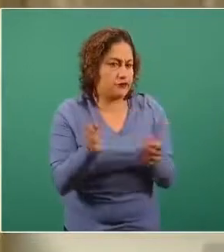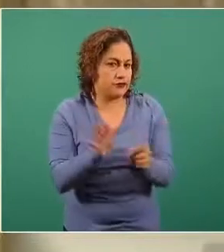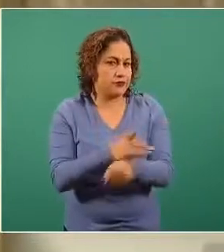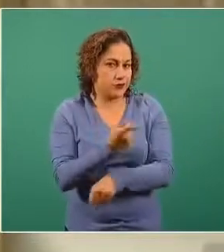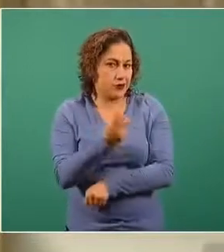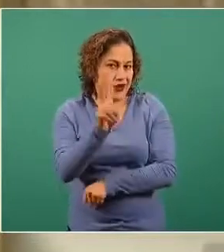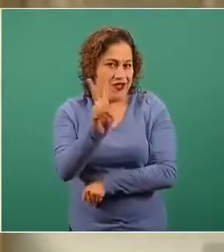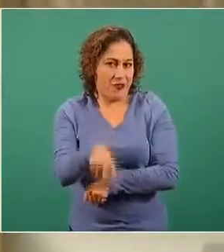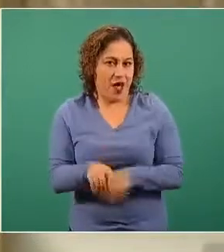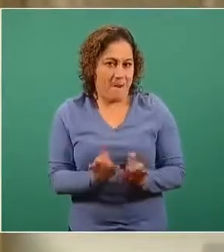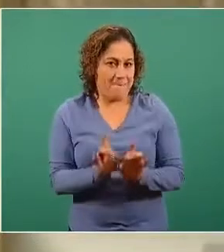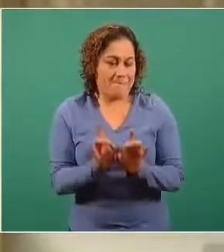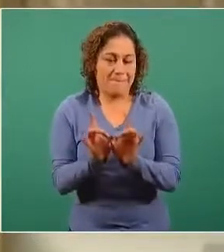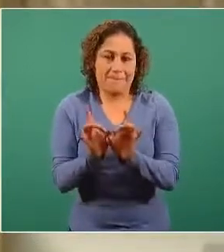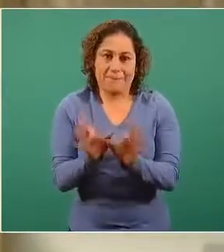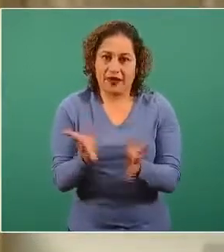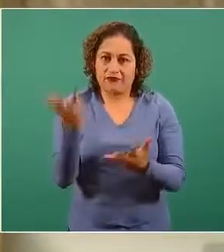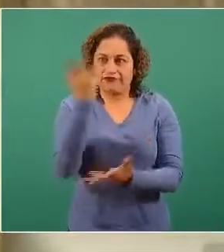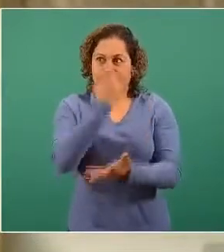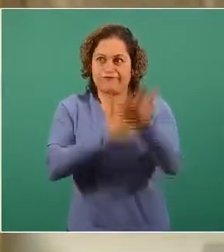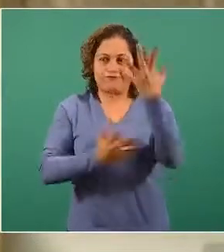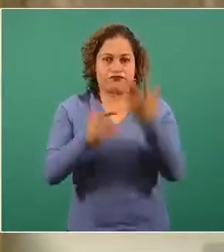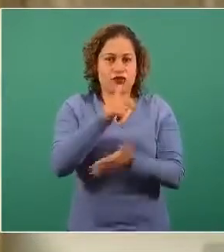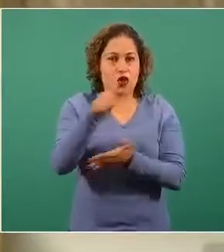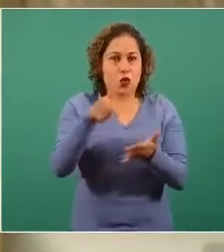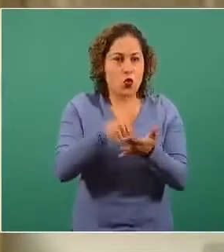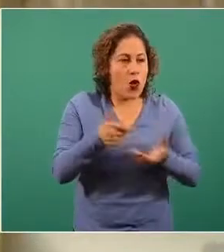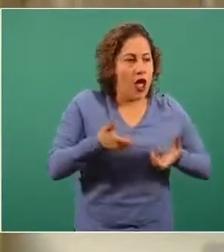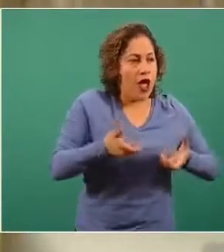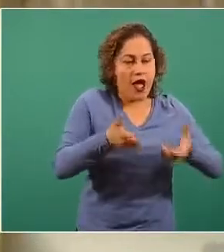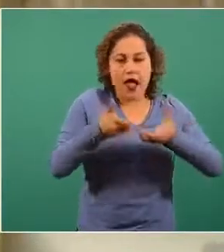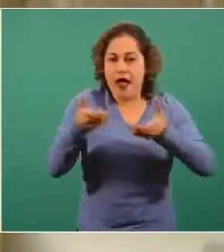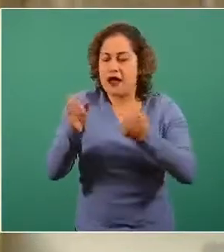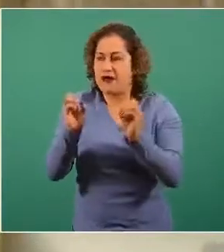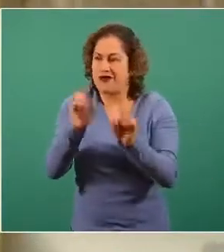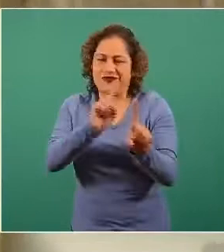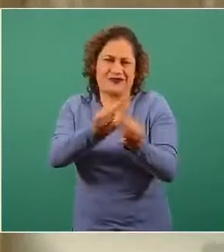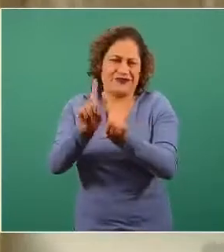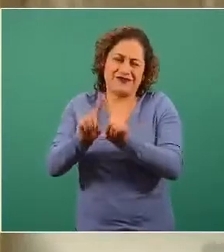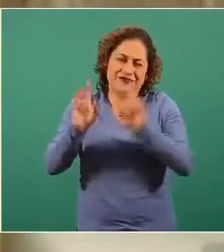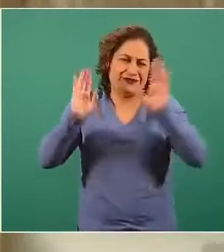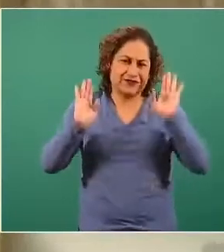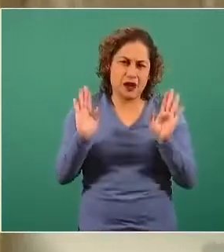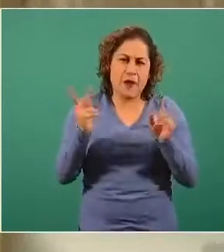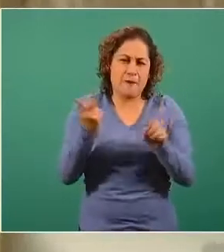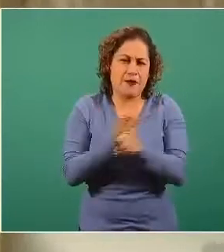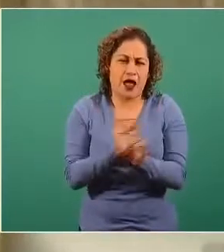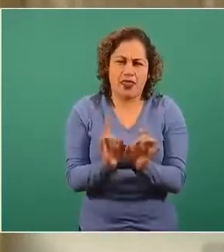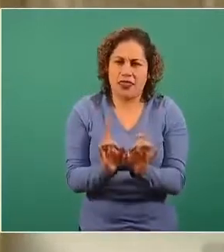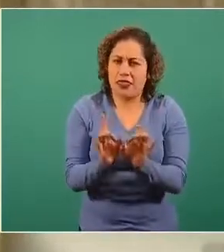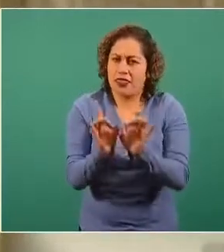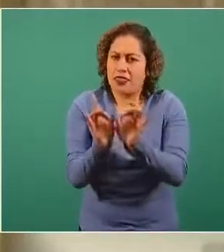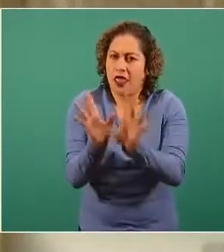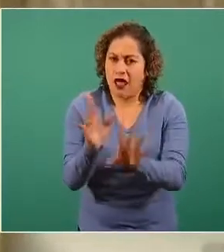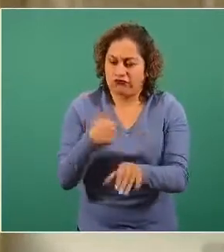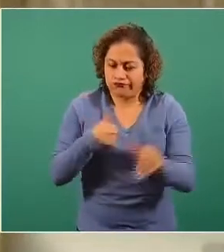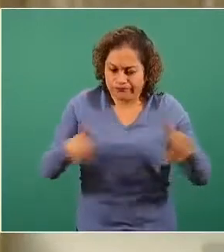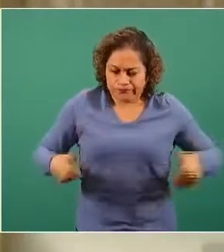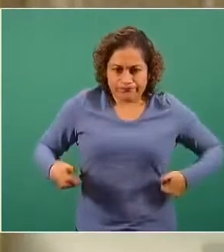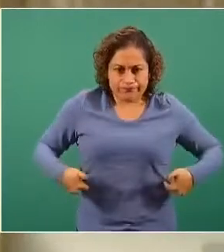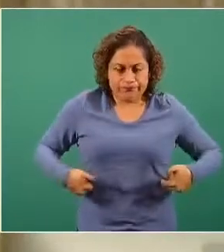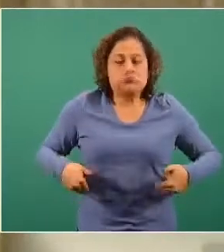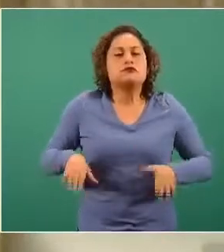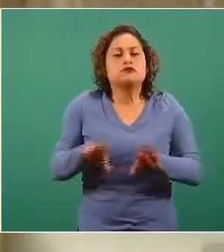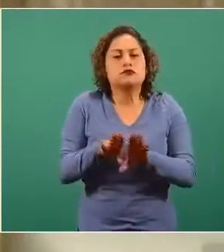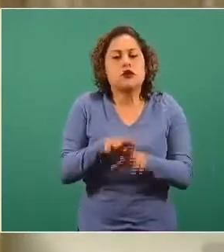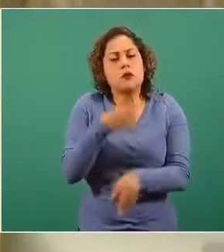suceder confusiones de ubicación de los diferentes puntos de vacunación? ¿Se puede denunciar también ahí en la